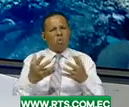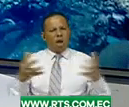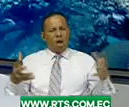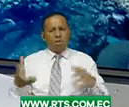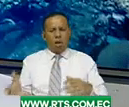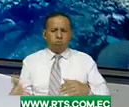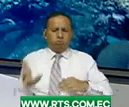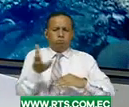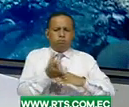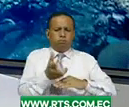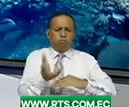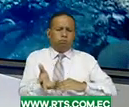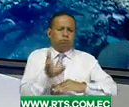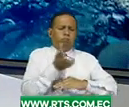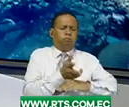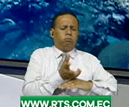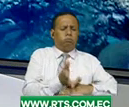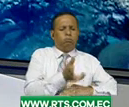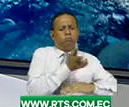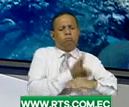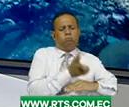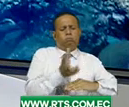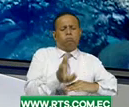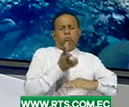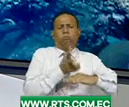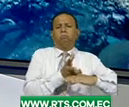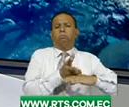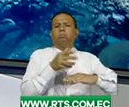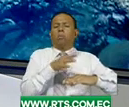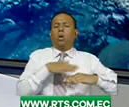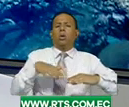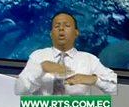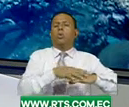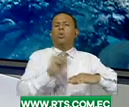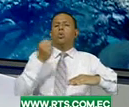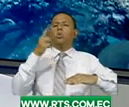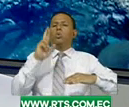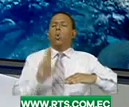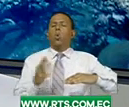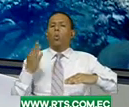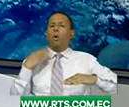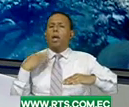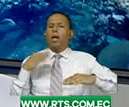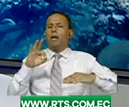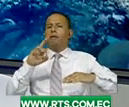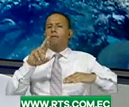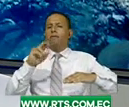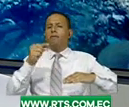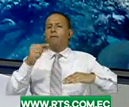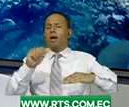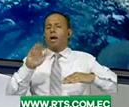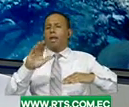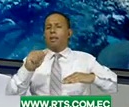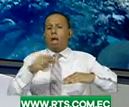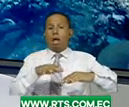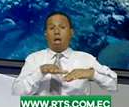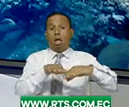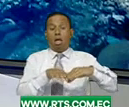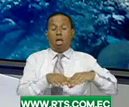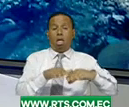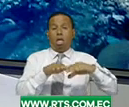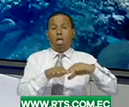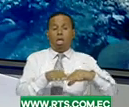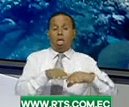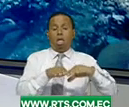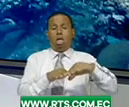La Fragata Sur de Guayaquil. El capitán y uno de los conductores sufrieron heridas. Elementos de la Armada efectuaron tareas de contención por el combustible